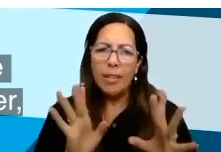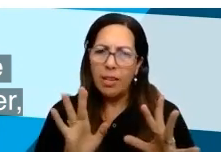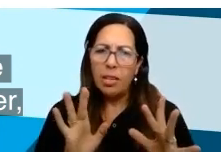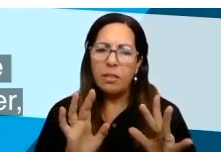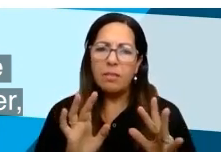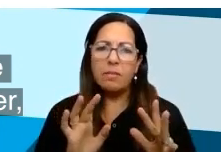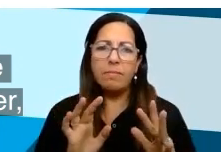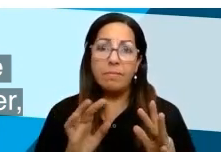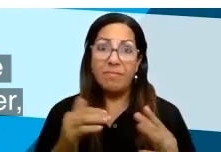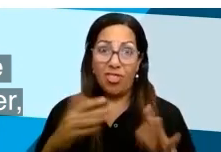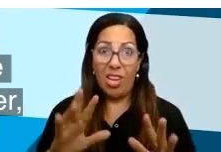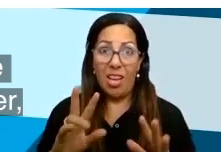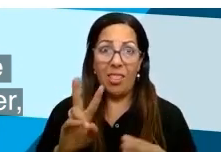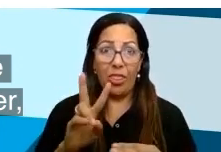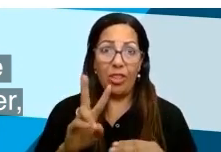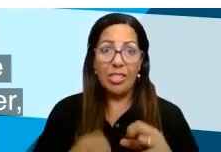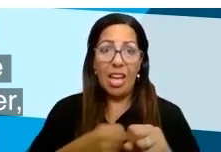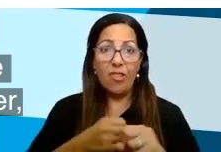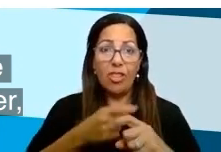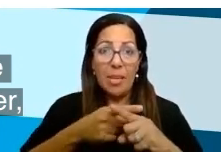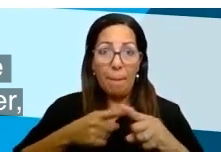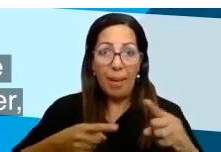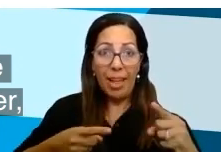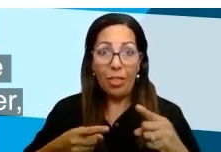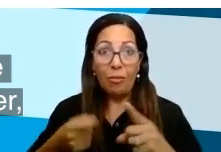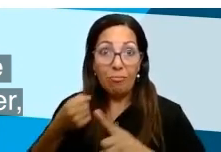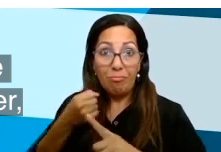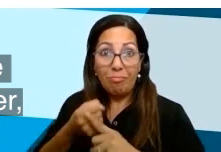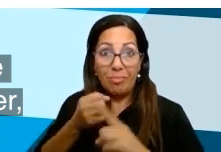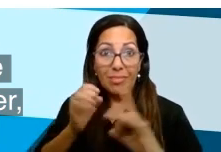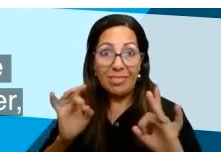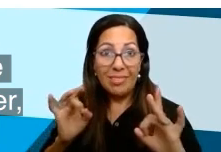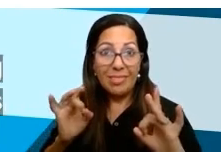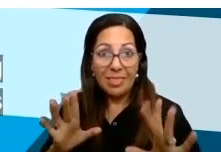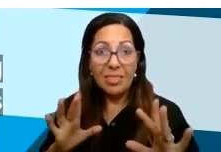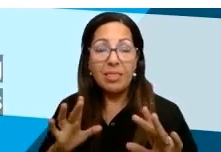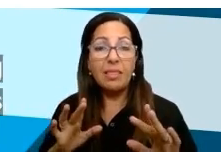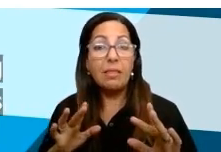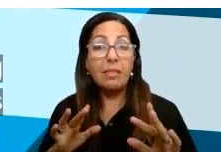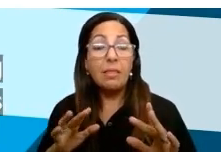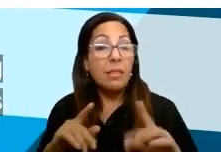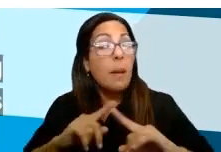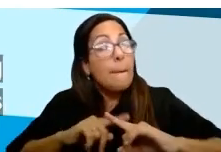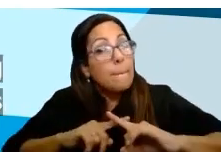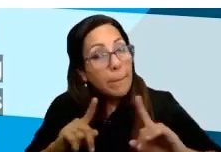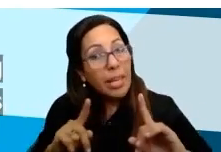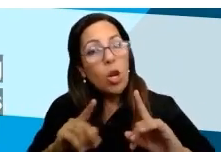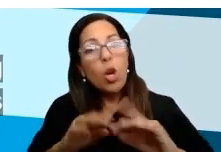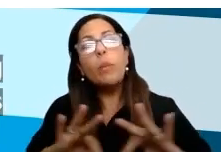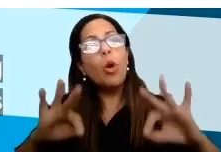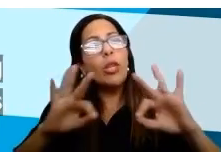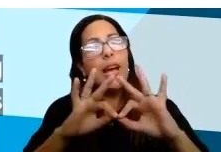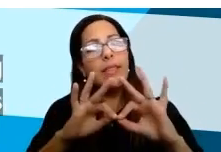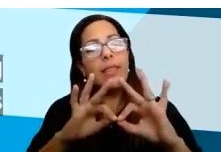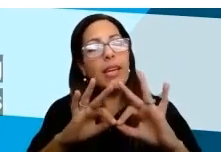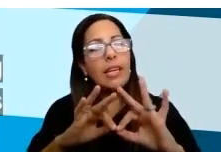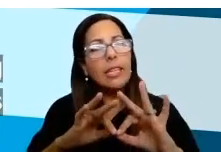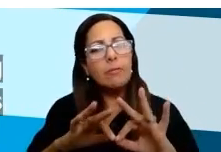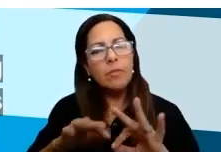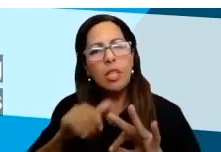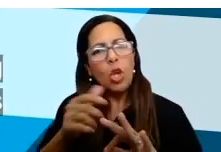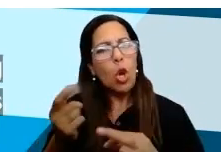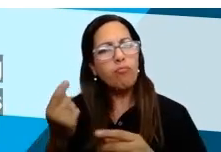pasado aproximadamente 2 años y medio desde ese desastre, pero lo importante no es tanto lo que